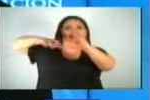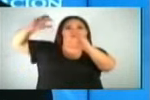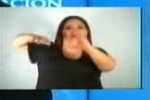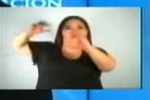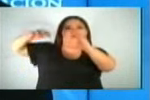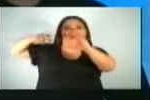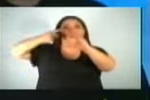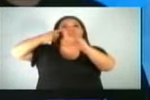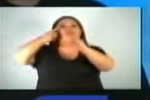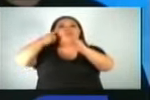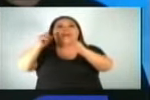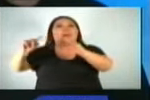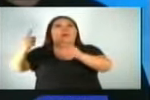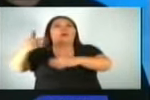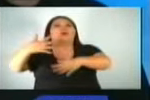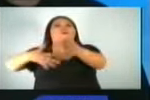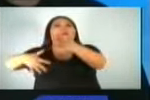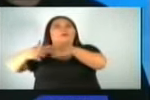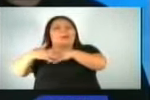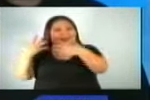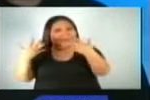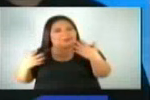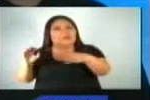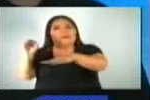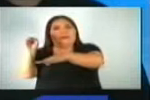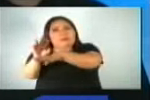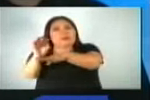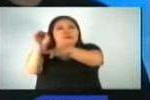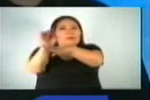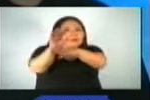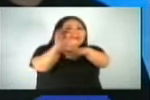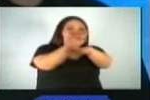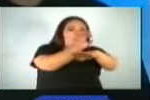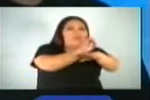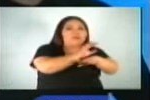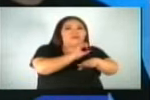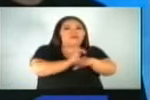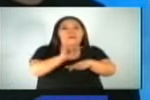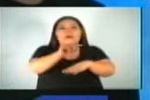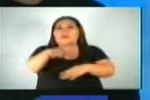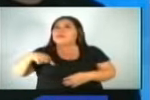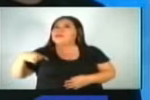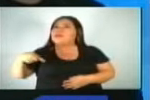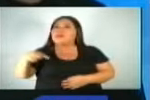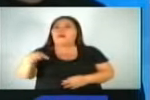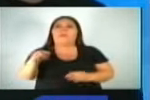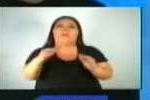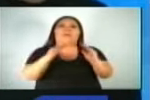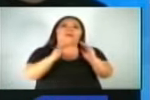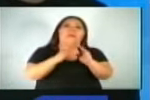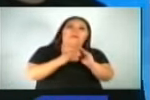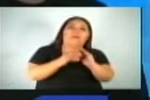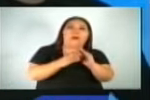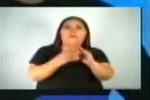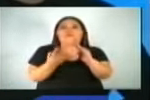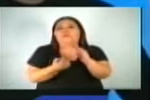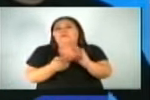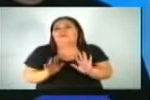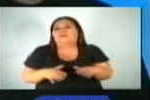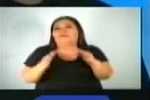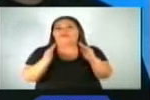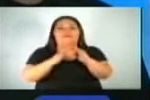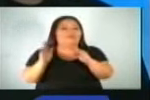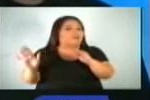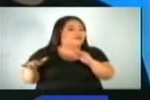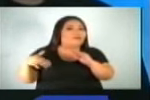es la zona costera. Por más que recomendamos, por más que le pedimos, pareciera que siempre hay personas que tienden a